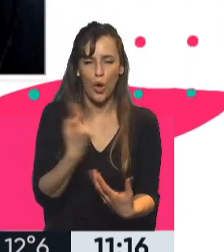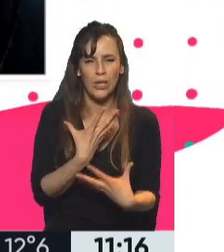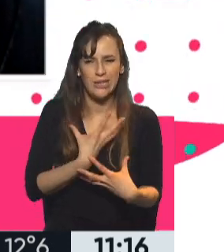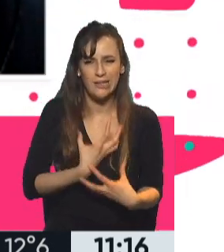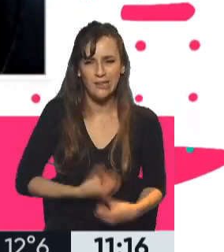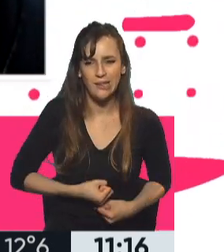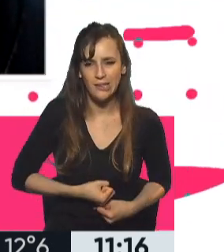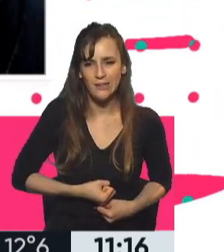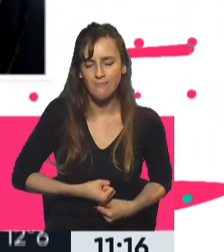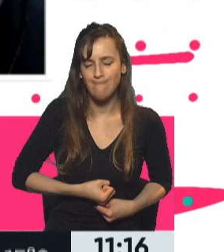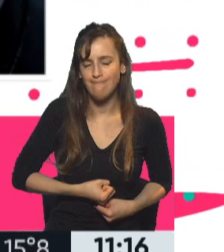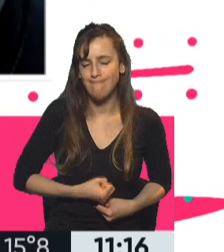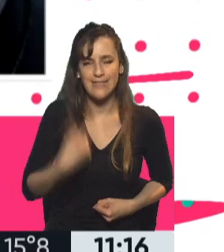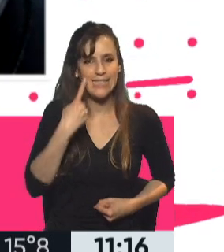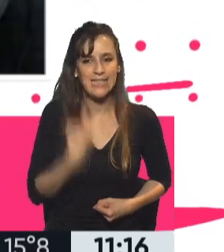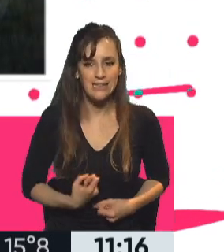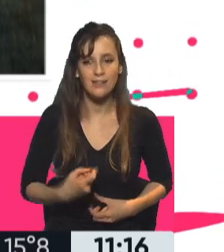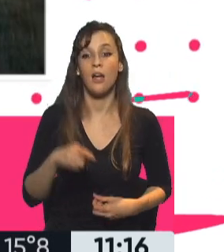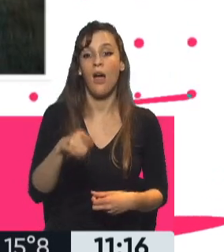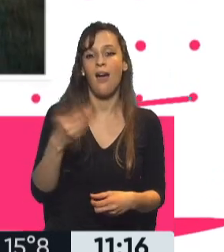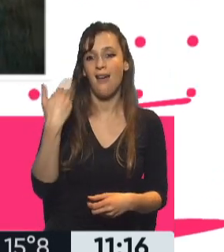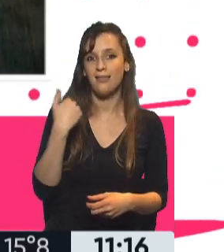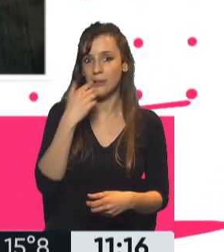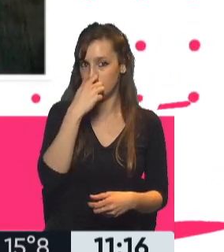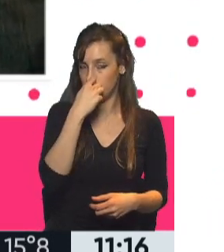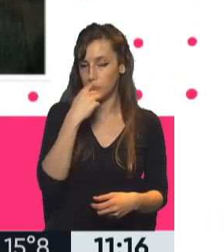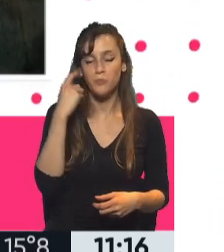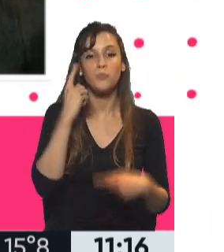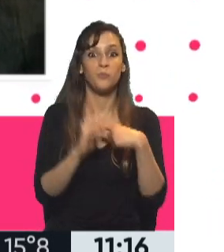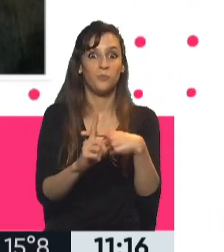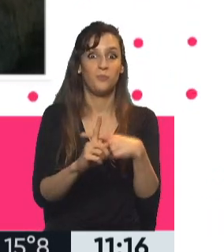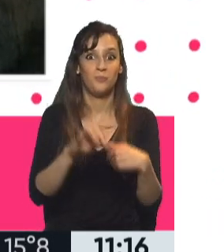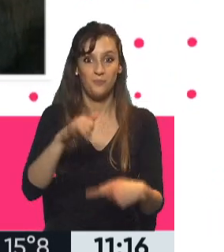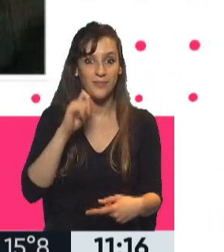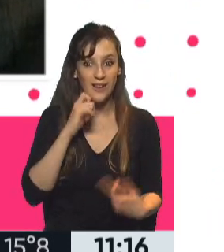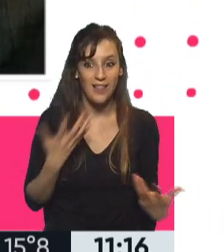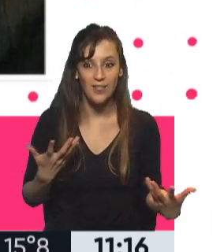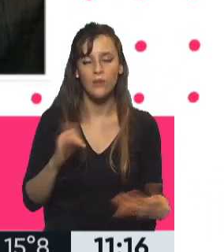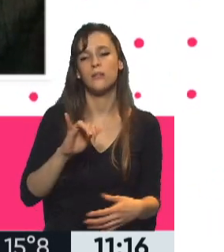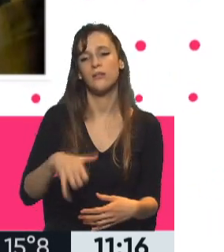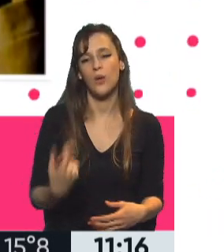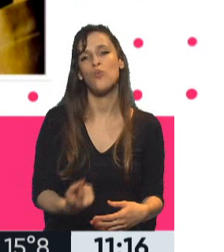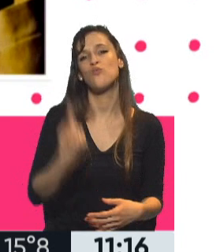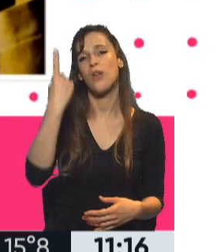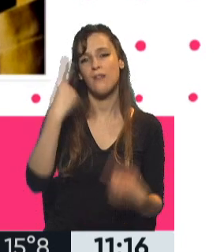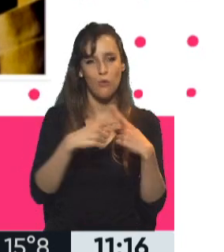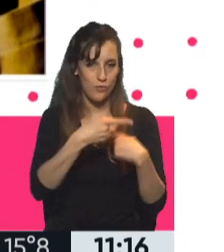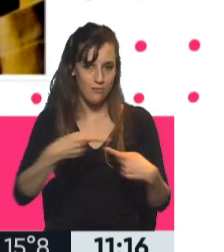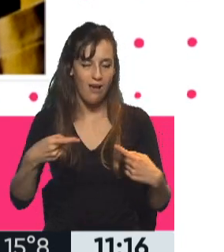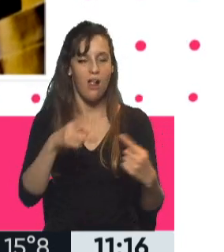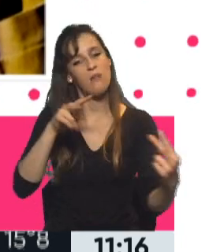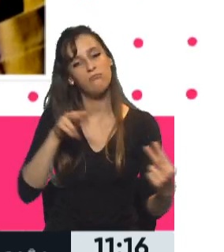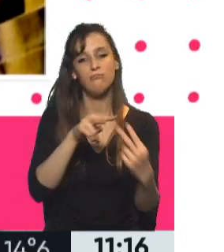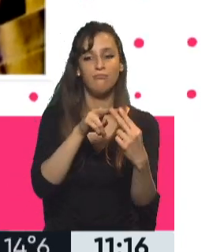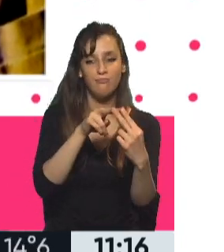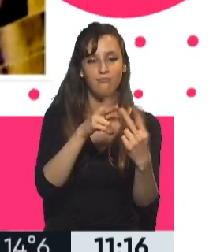bastante. Porque habían encontrado un camino lindo. Porque exactamente, un camino, una vez por semana encontrarnos, una vez por